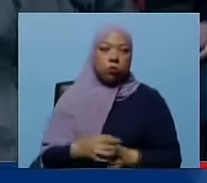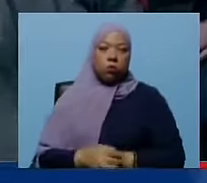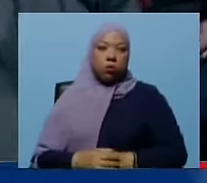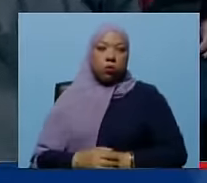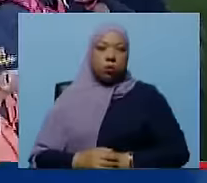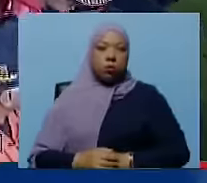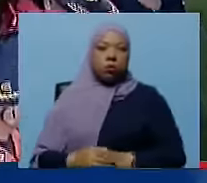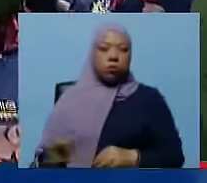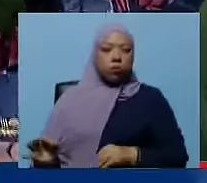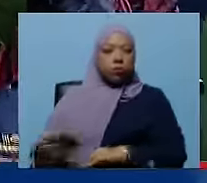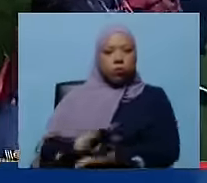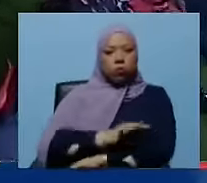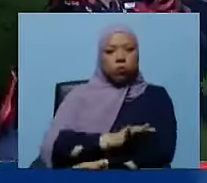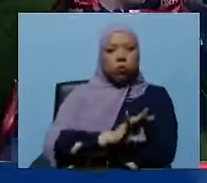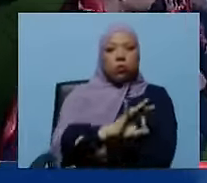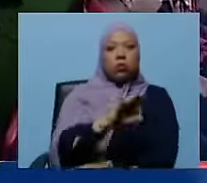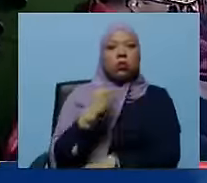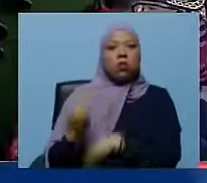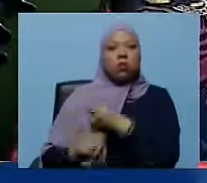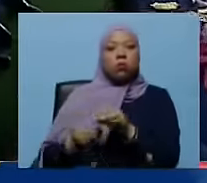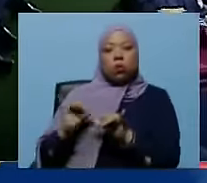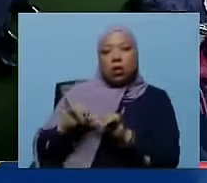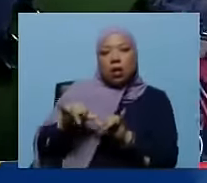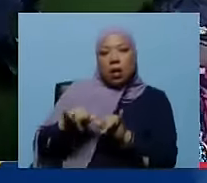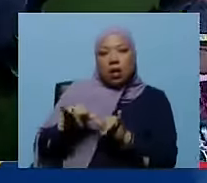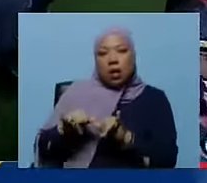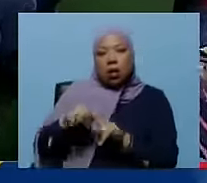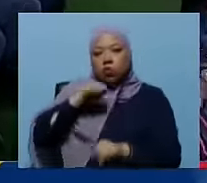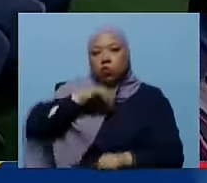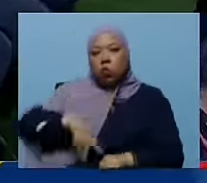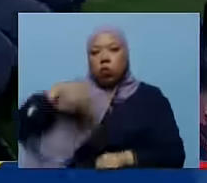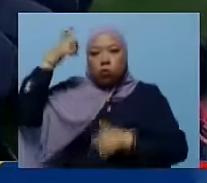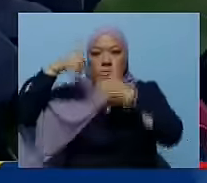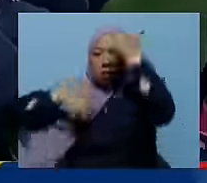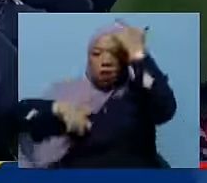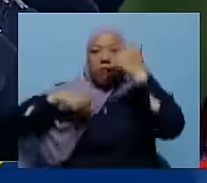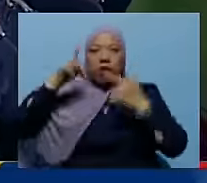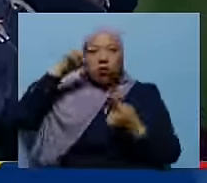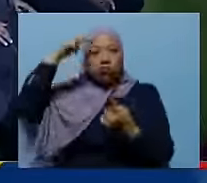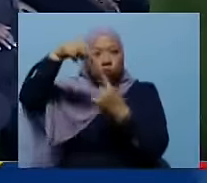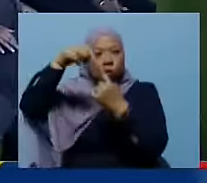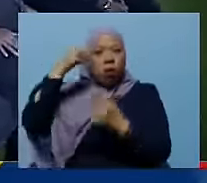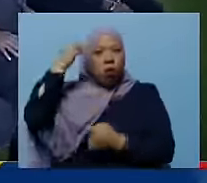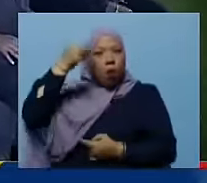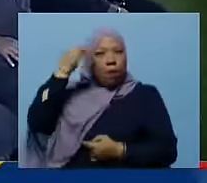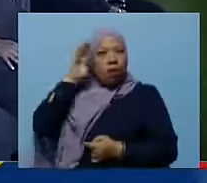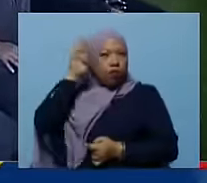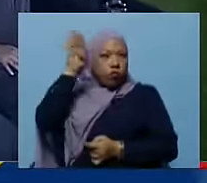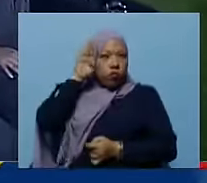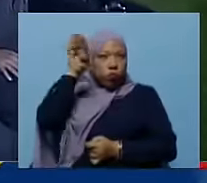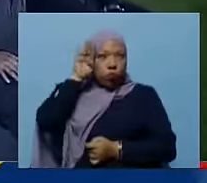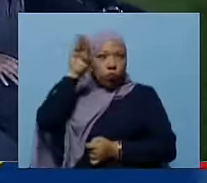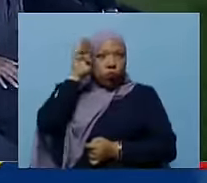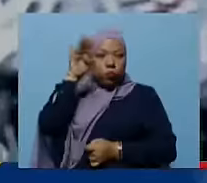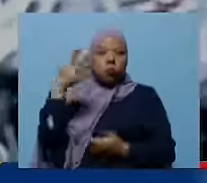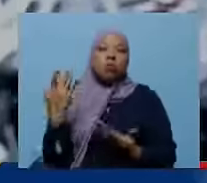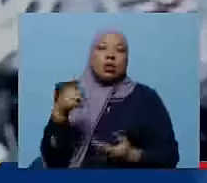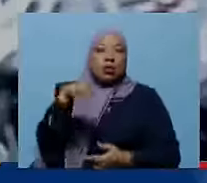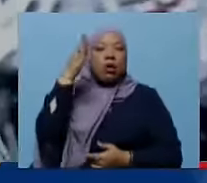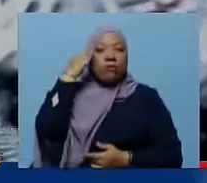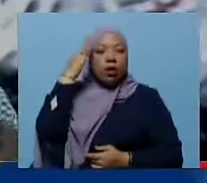un arquitecto, como un ingeniero histórico, que proyecta la construcción del